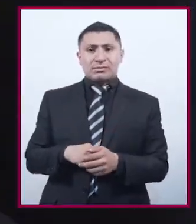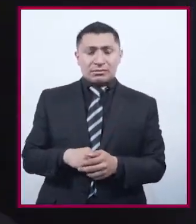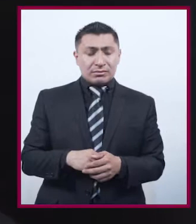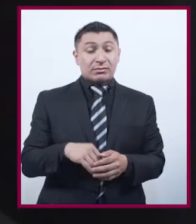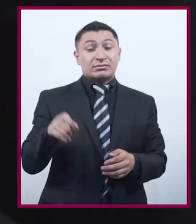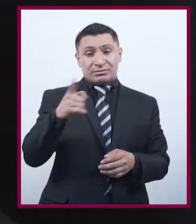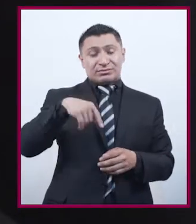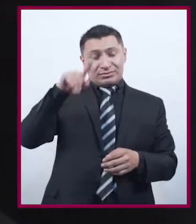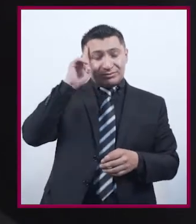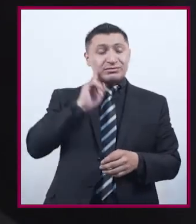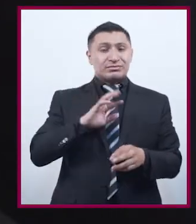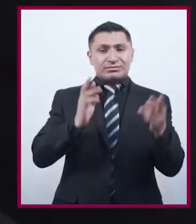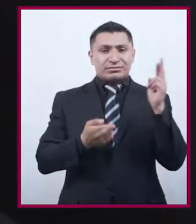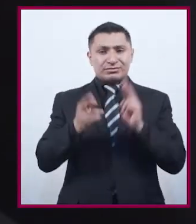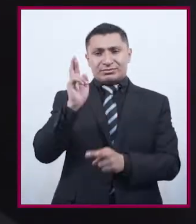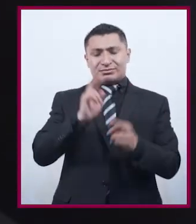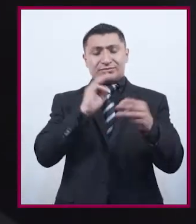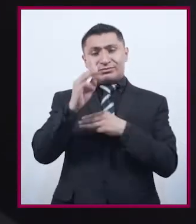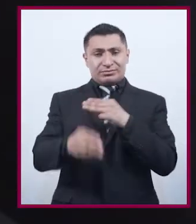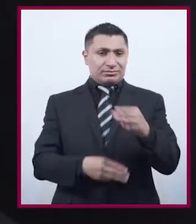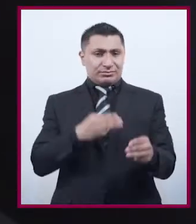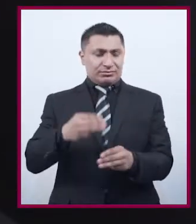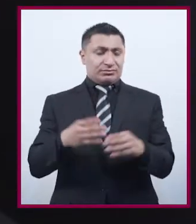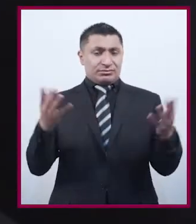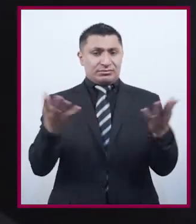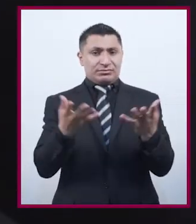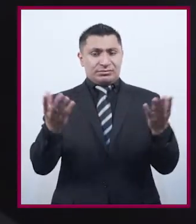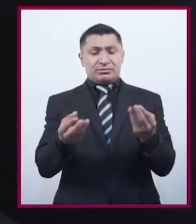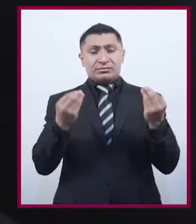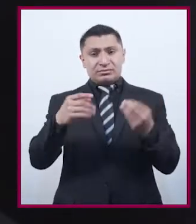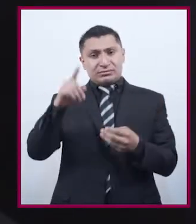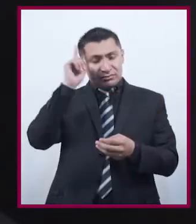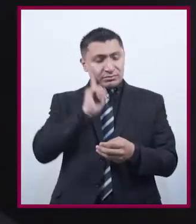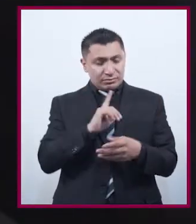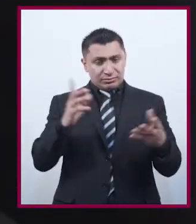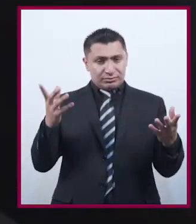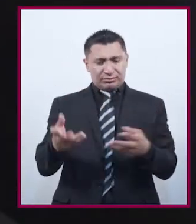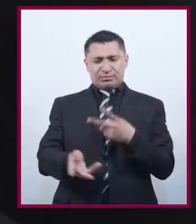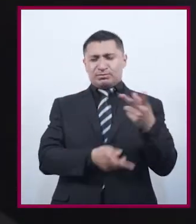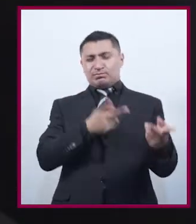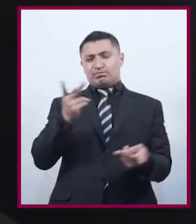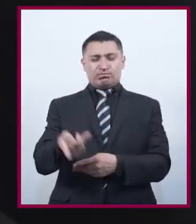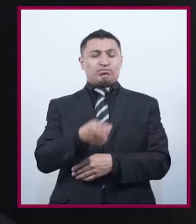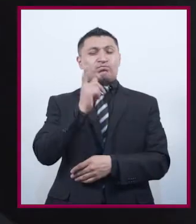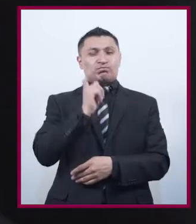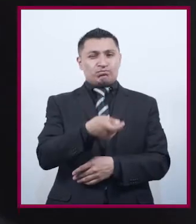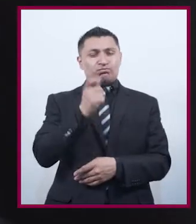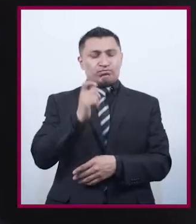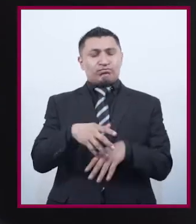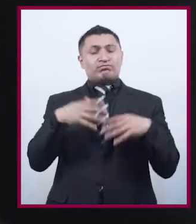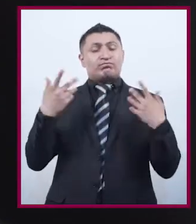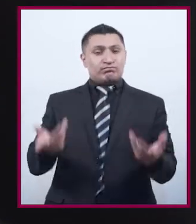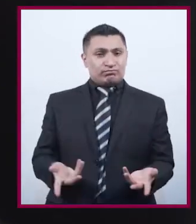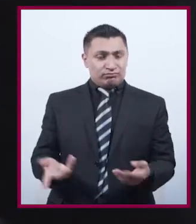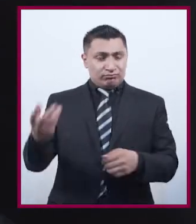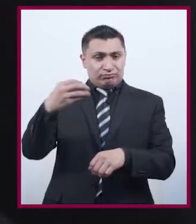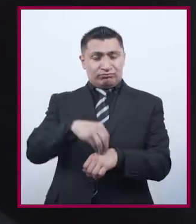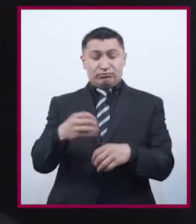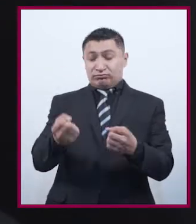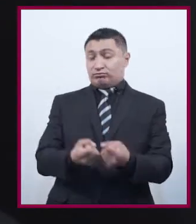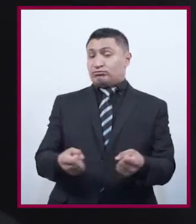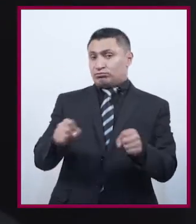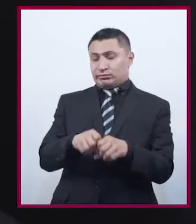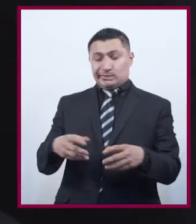Estas mujeres revolucionaron su mundo e hicieron que muchas féminas comenzaran a cuestionar este rol tan apabullante impuesto por la